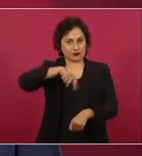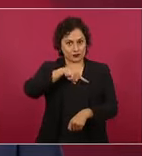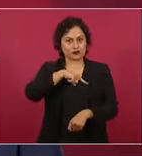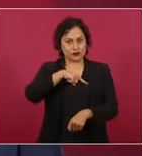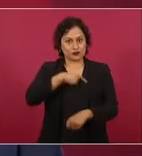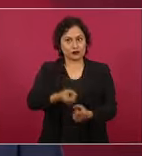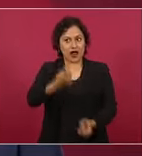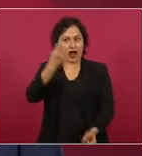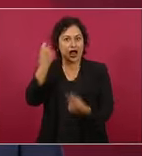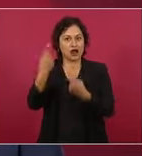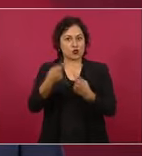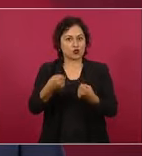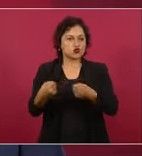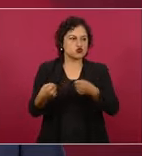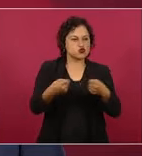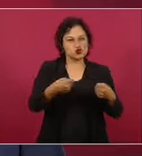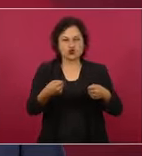resistencias,